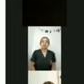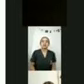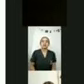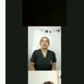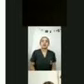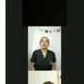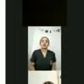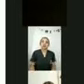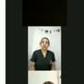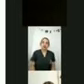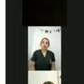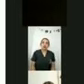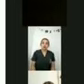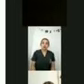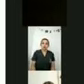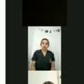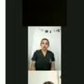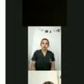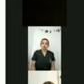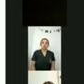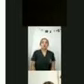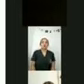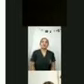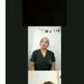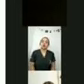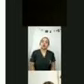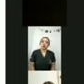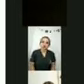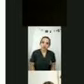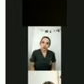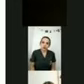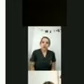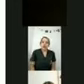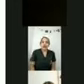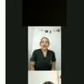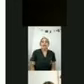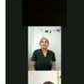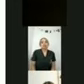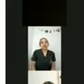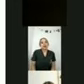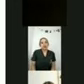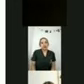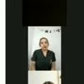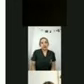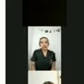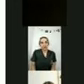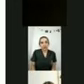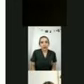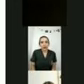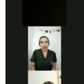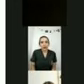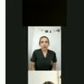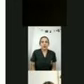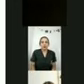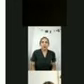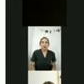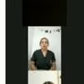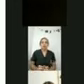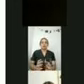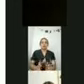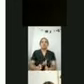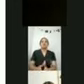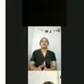Entonces, ellos empiezan a adquirir conocimiento por medio de otros niños. En este caso, en la escritura, lo que se